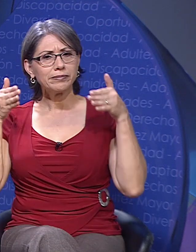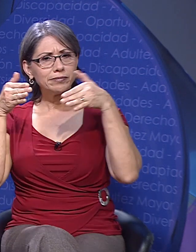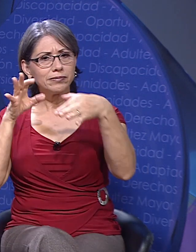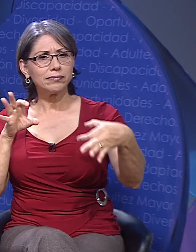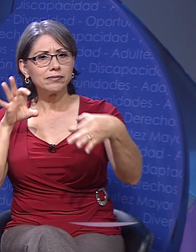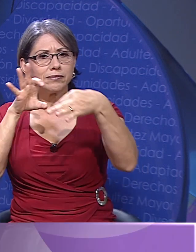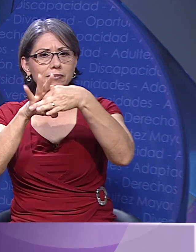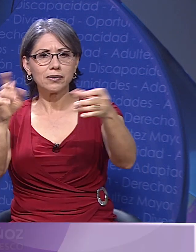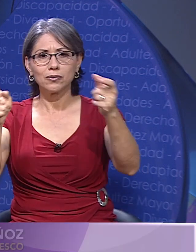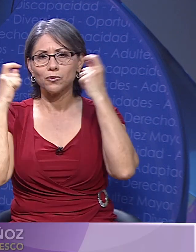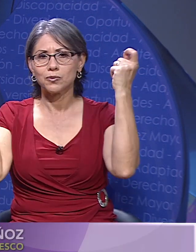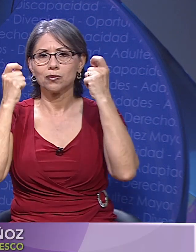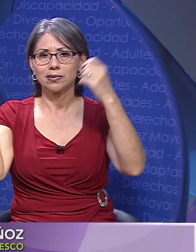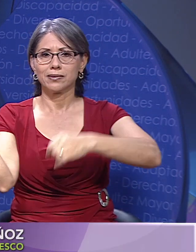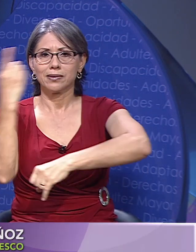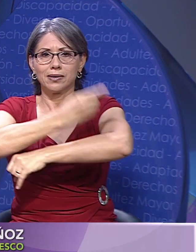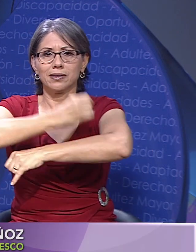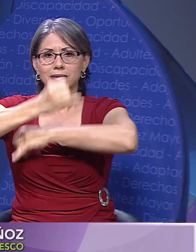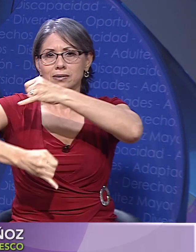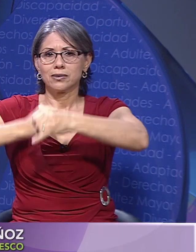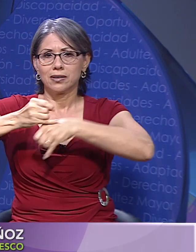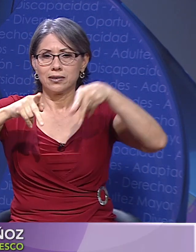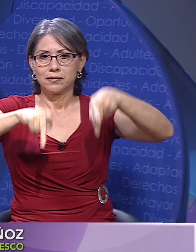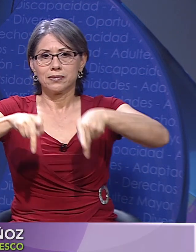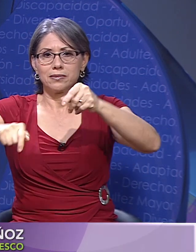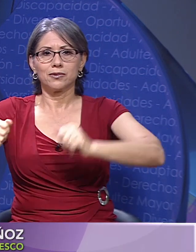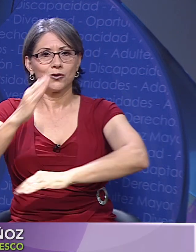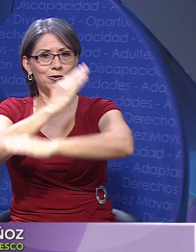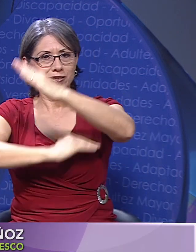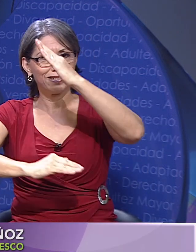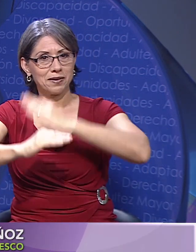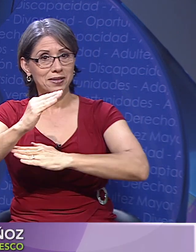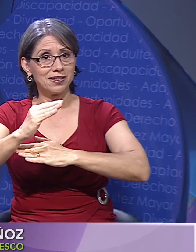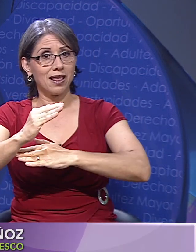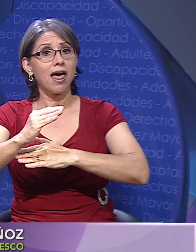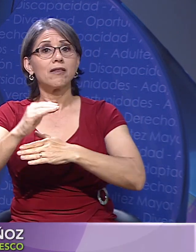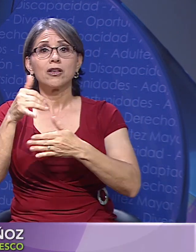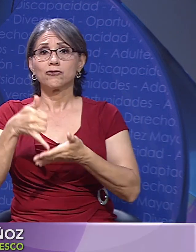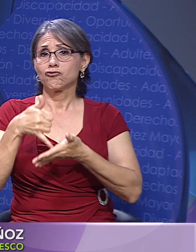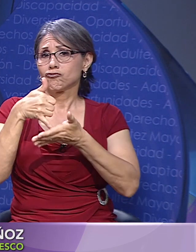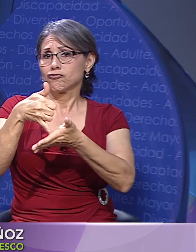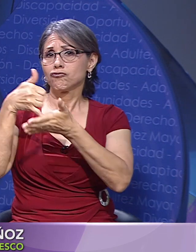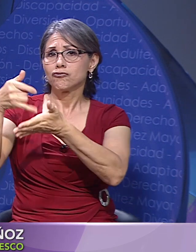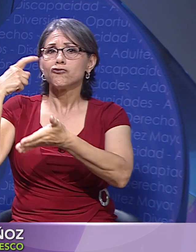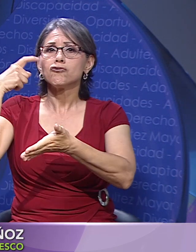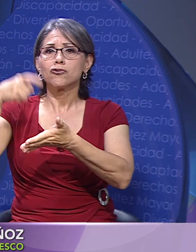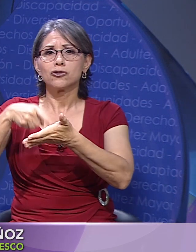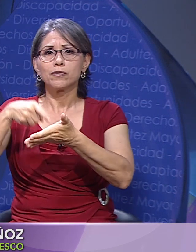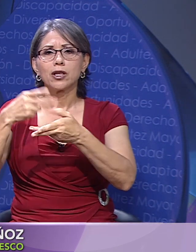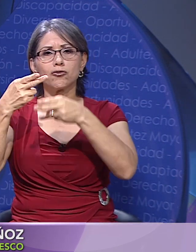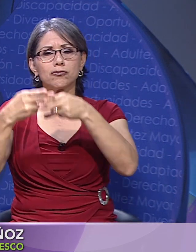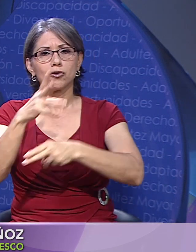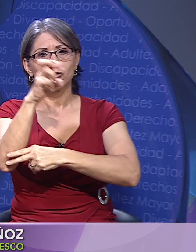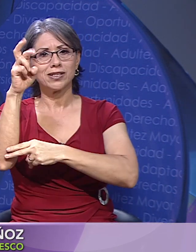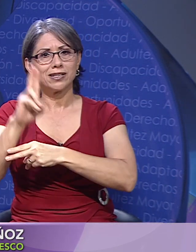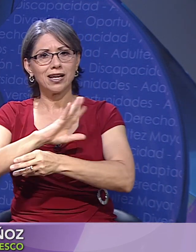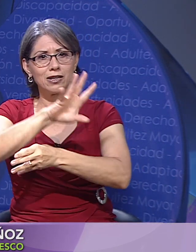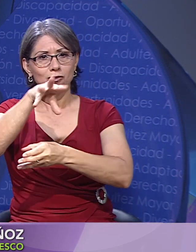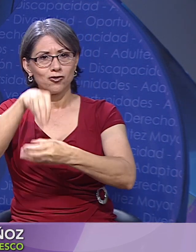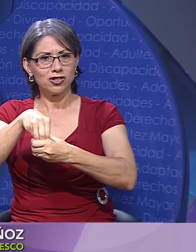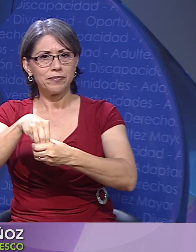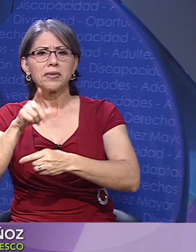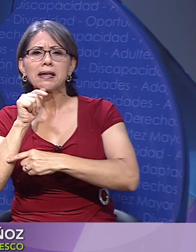En el marco de la conmemoración del Día Internacional de las Personas con Discapacidad, se hizo entrega del reconocimiento Costa